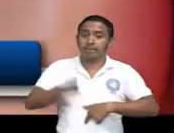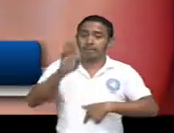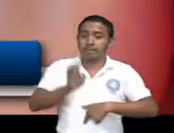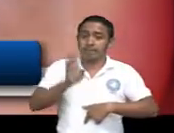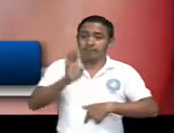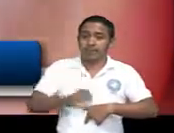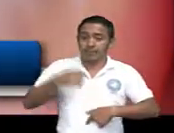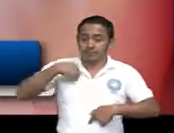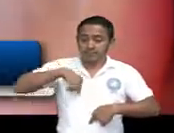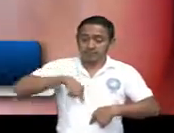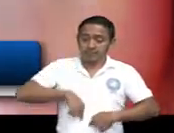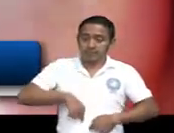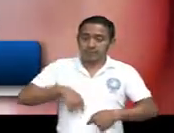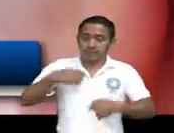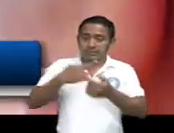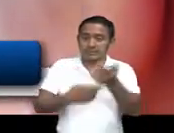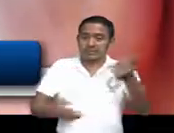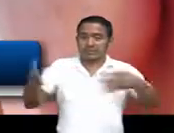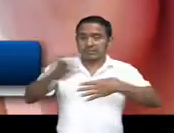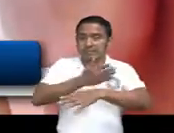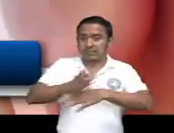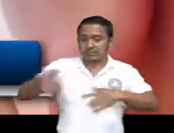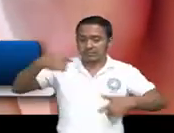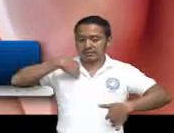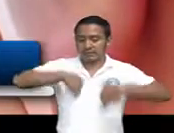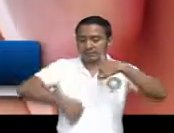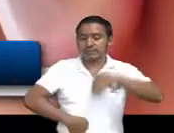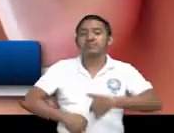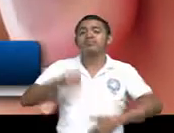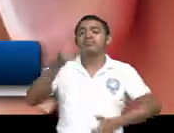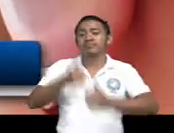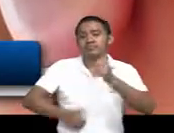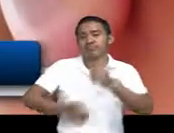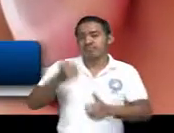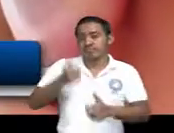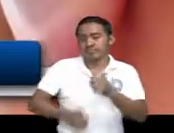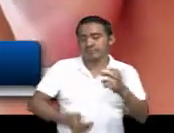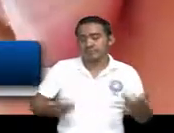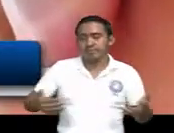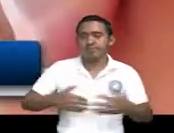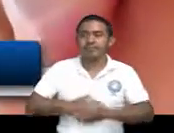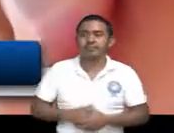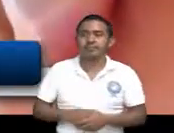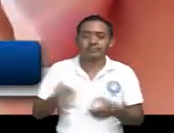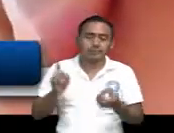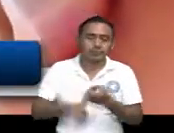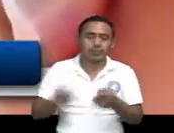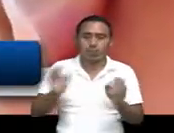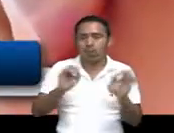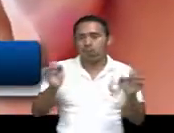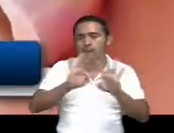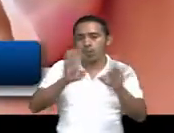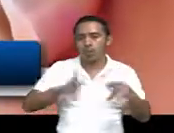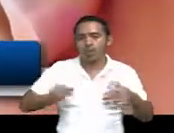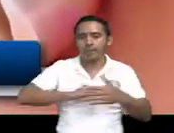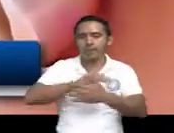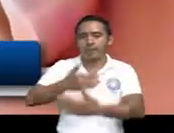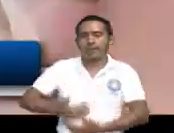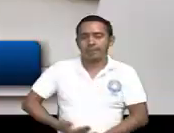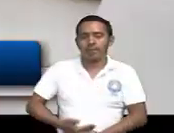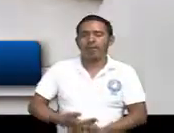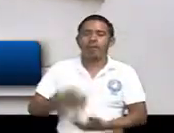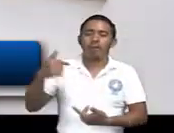la madre con el hijo y eso también puede afectar a mí me ha que tenga por ejemplo durante el